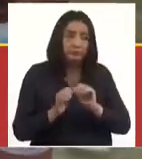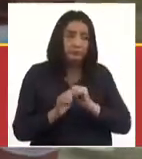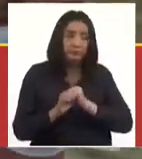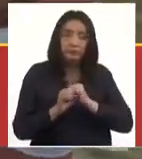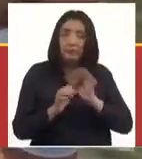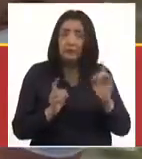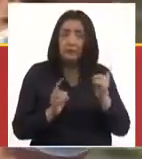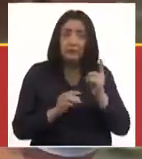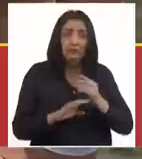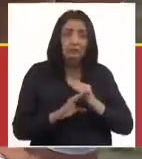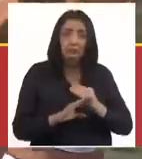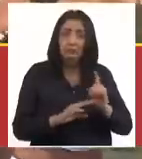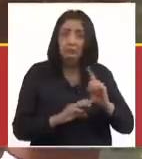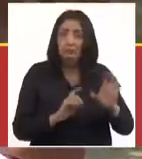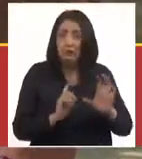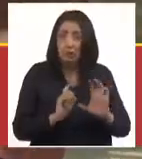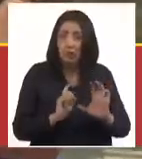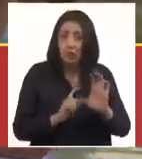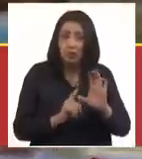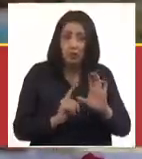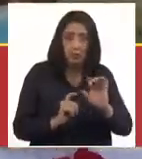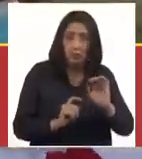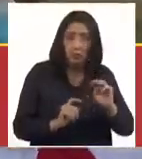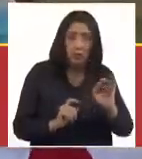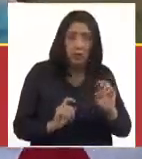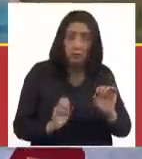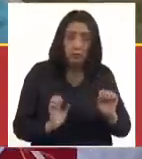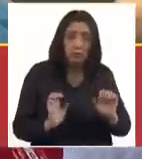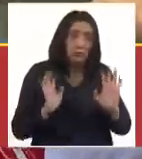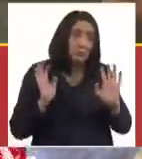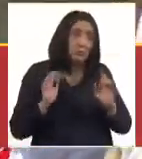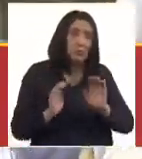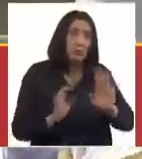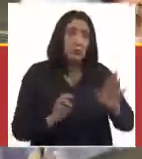solo busca frenar al comunismo, aunque al parecer muy a su estilo.